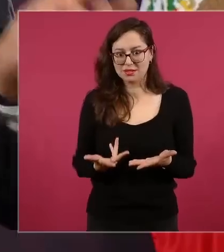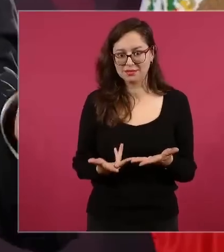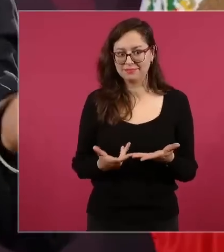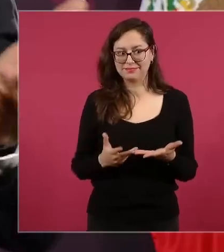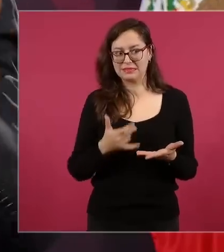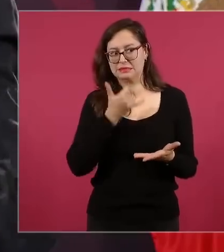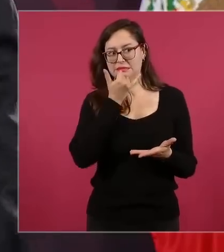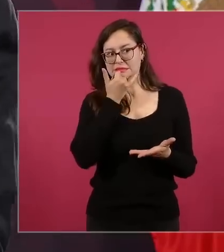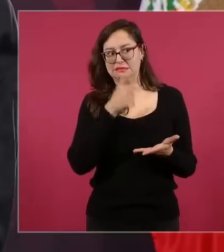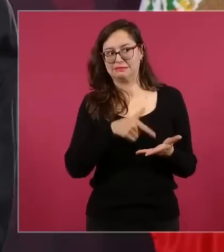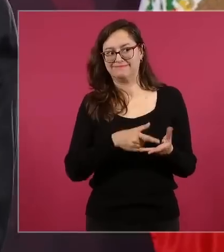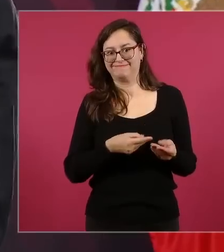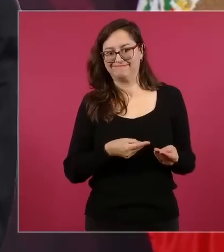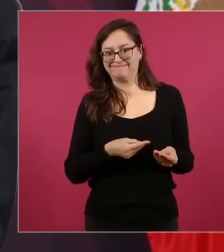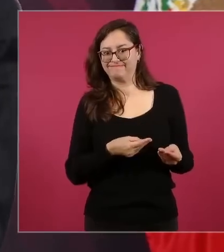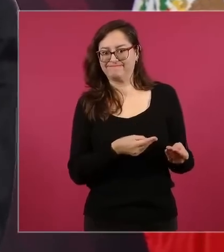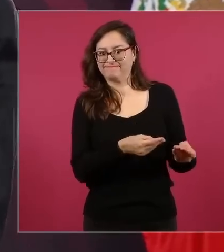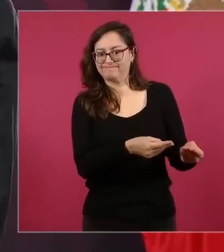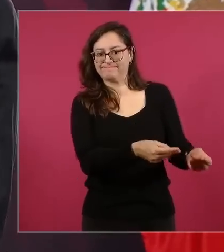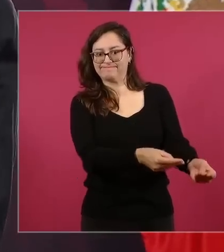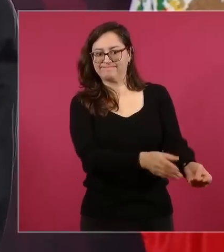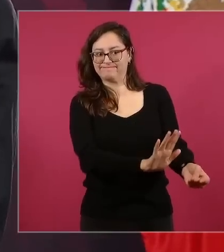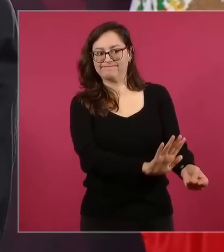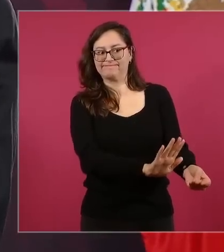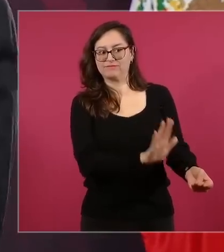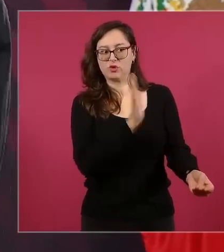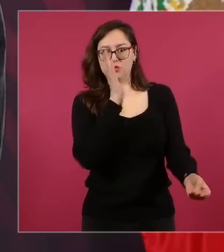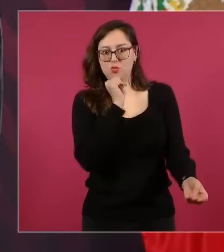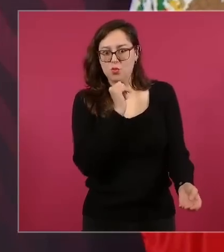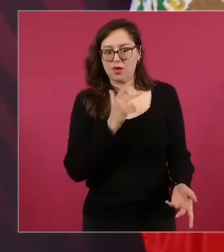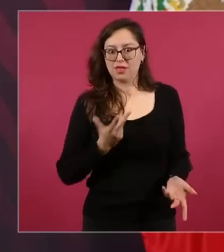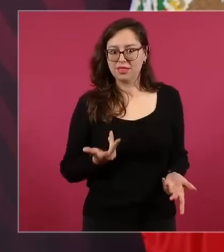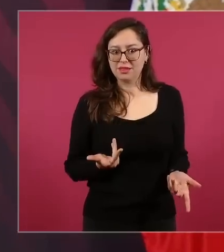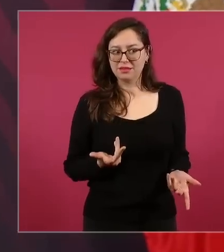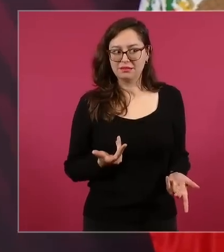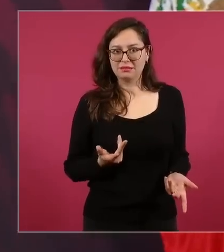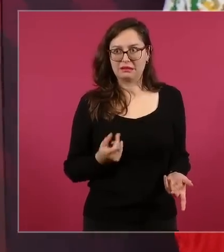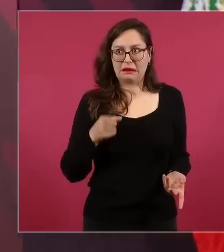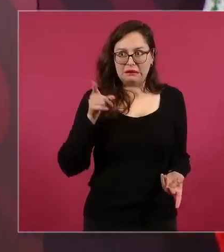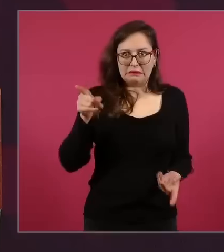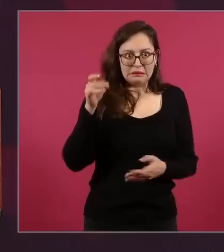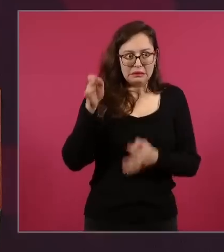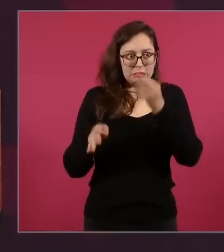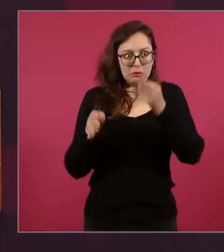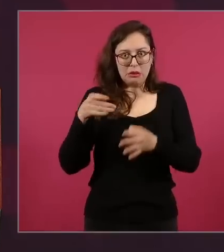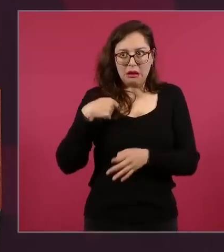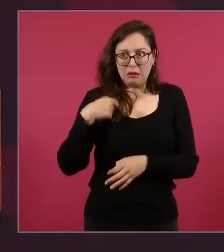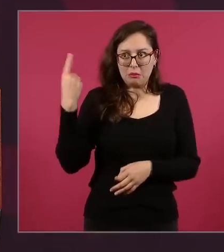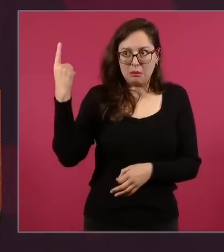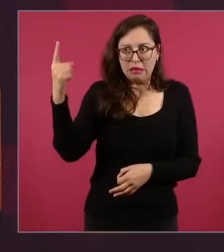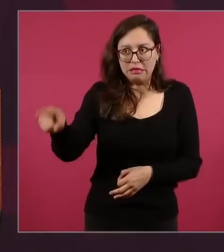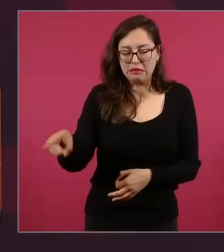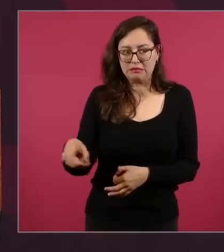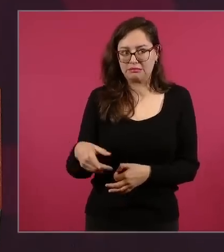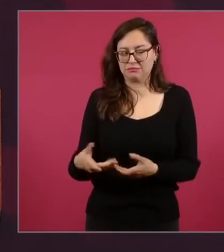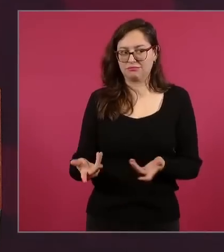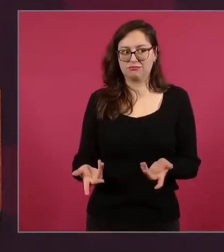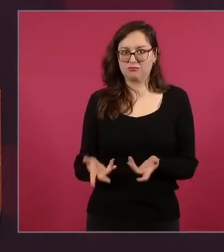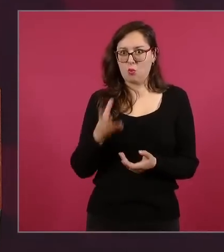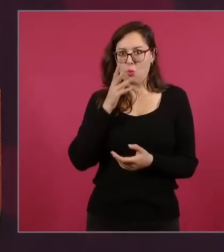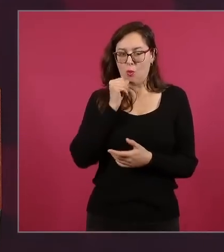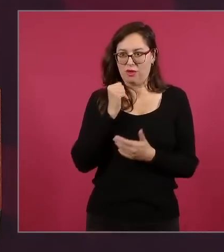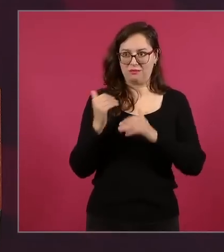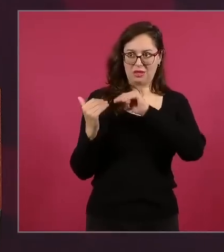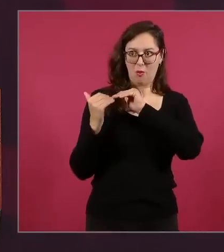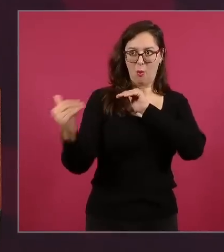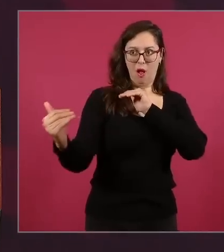rechazó el recurso porque pues no tenía fundamento legal.